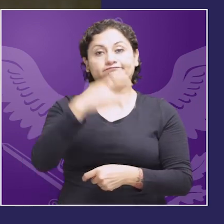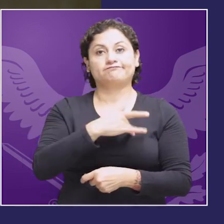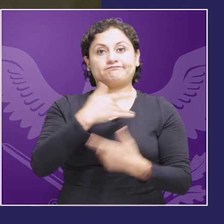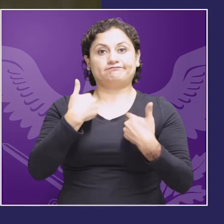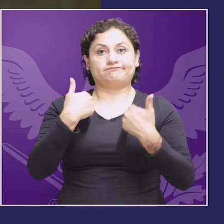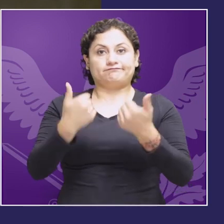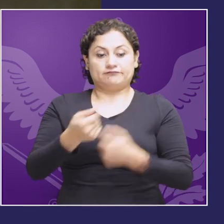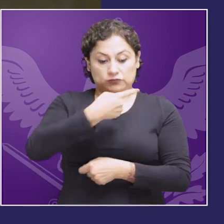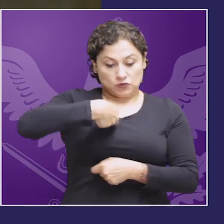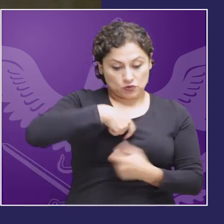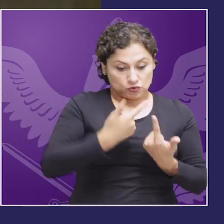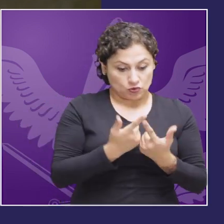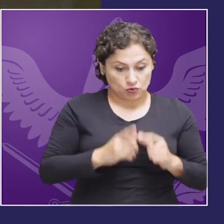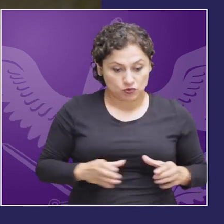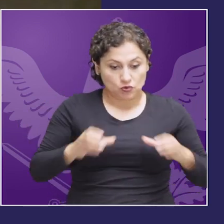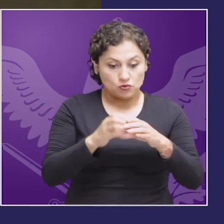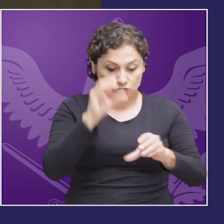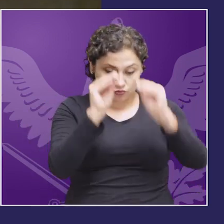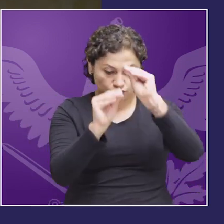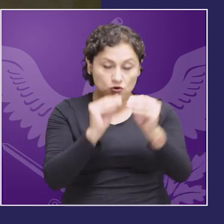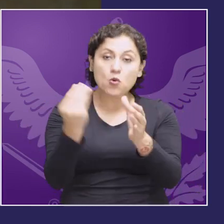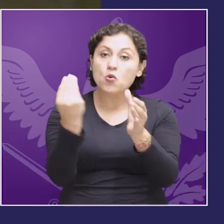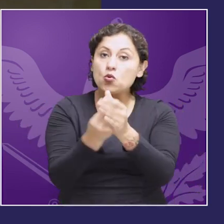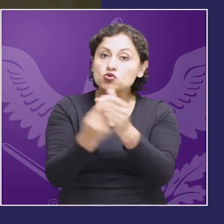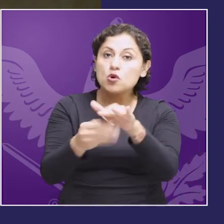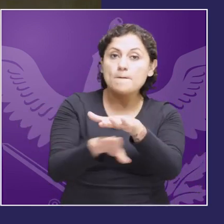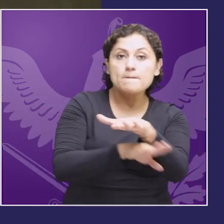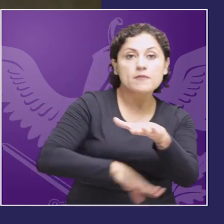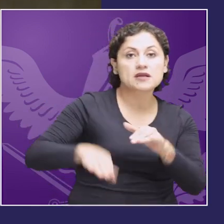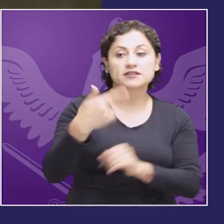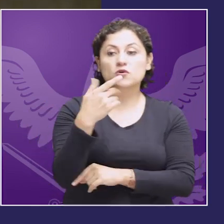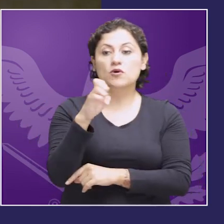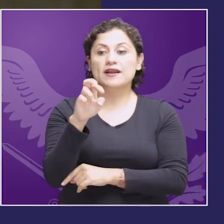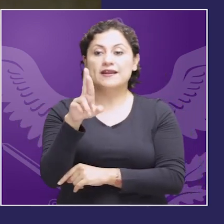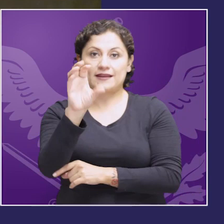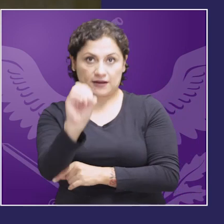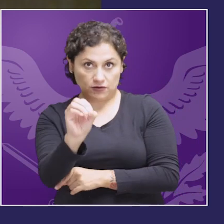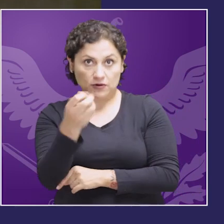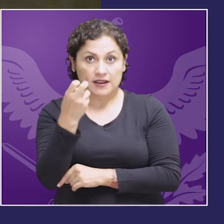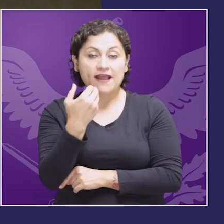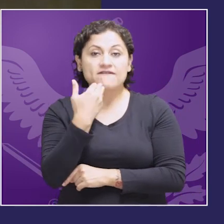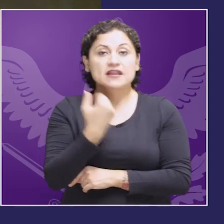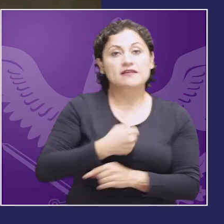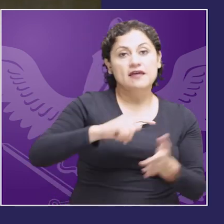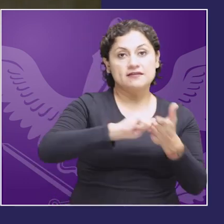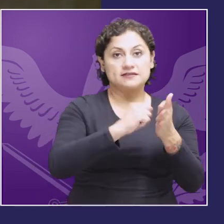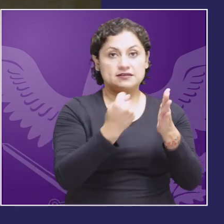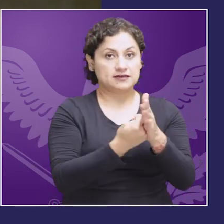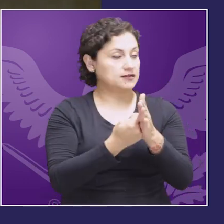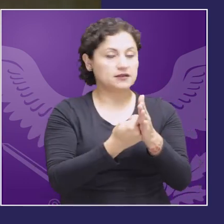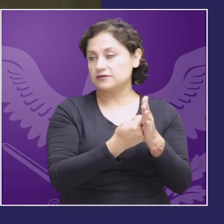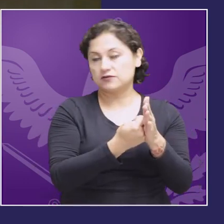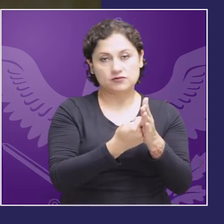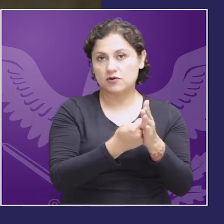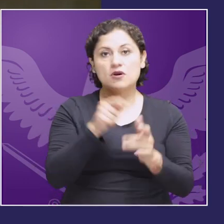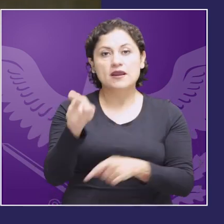el personal. Ahí en conjunto con ONU Mujeres diseñamos un curso básico de género, y no está